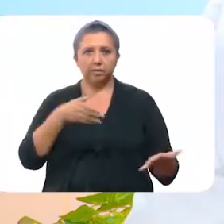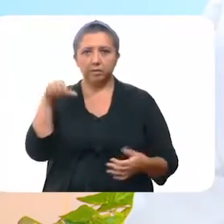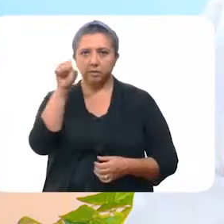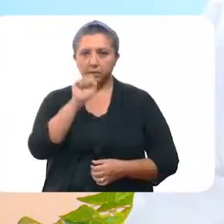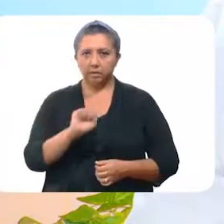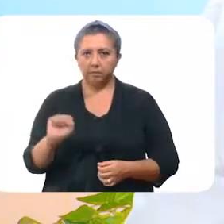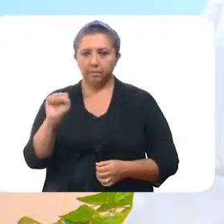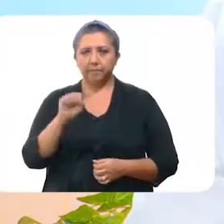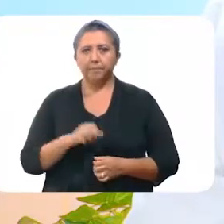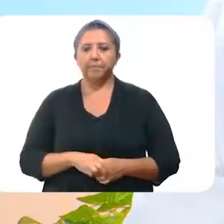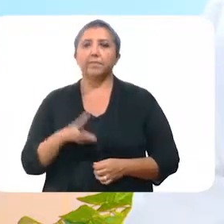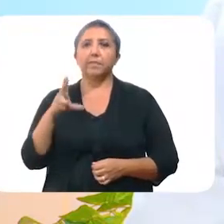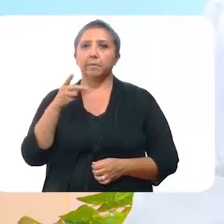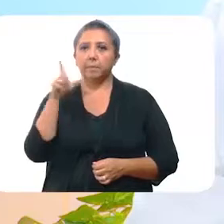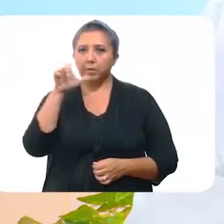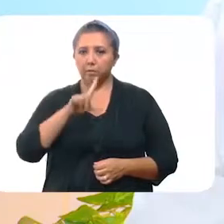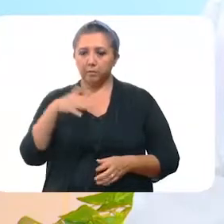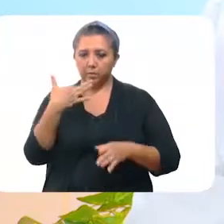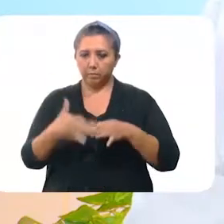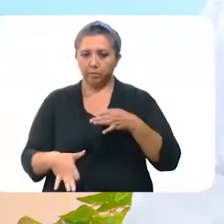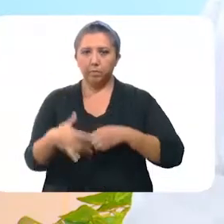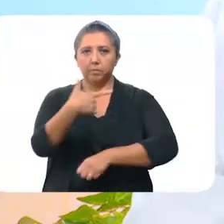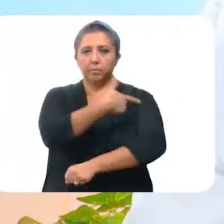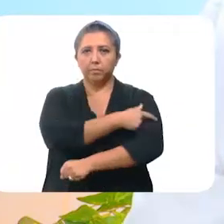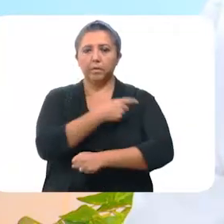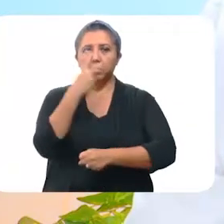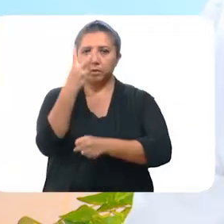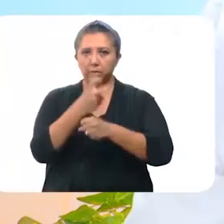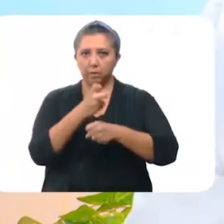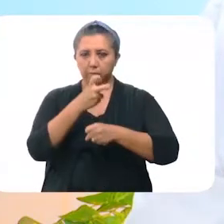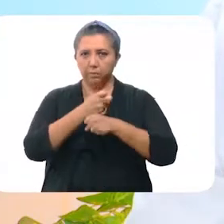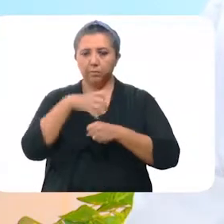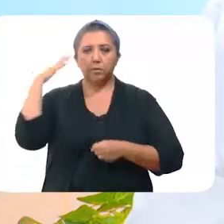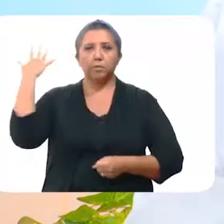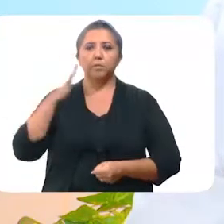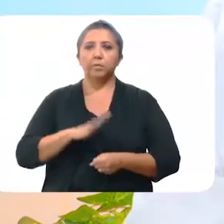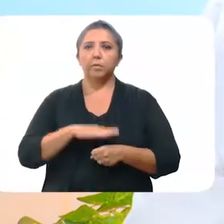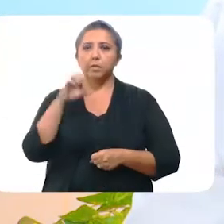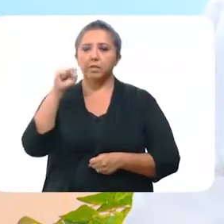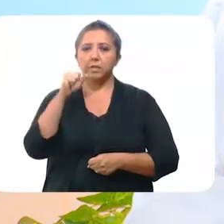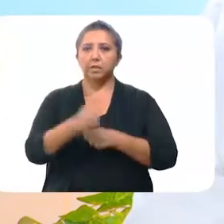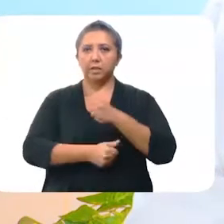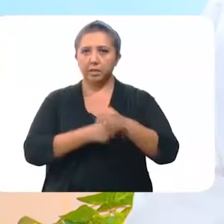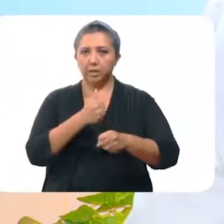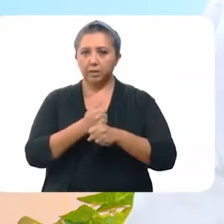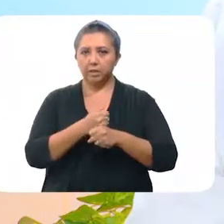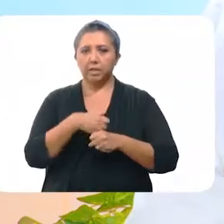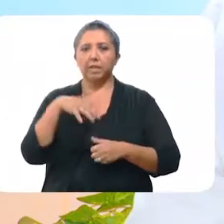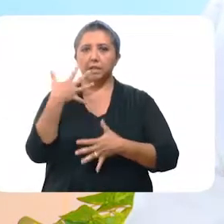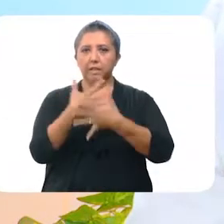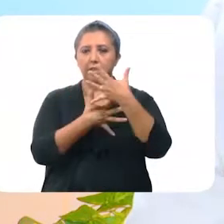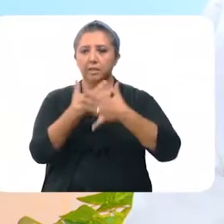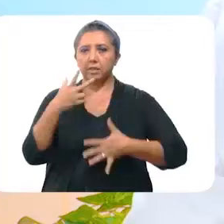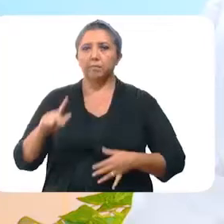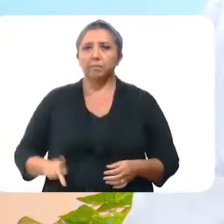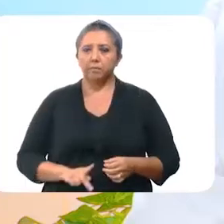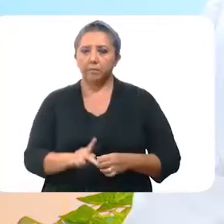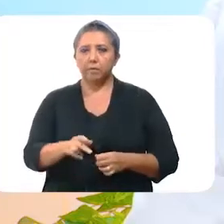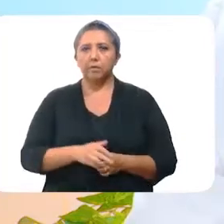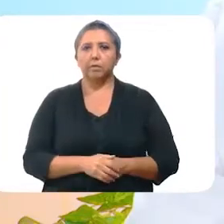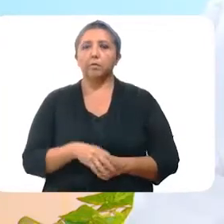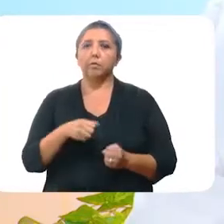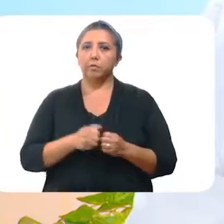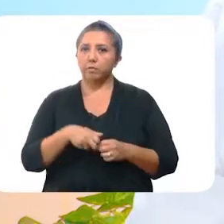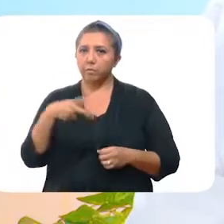sábado. También el lunes concluyó la aplicación de la segunda dosis para adultos mayores de 60 años en 15 municipios.